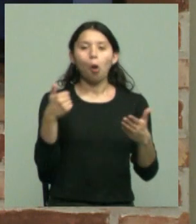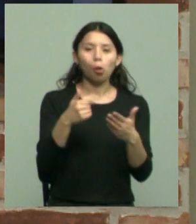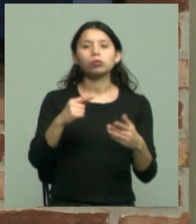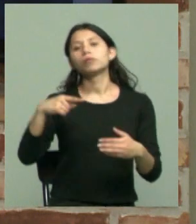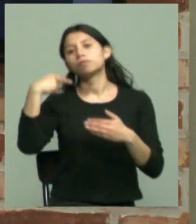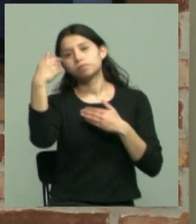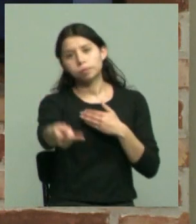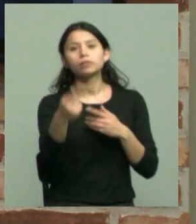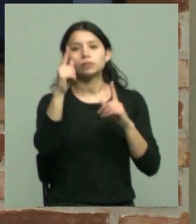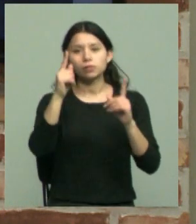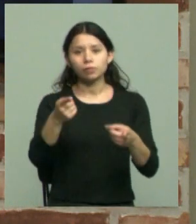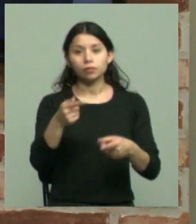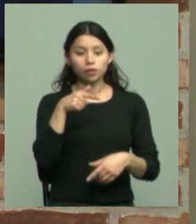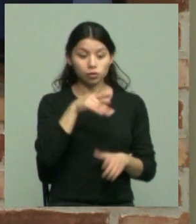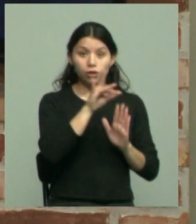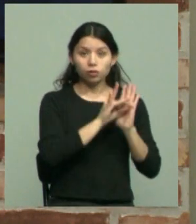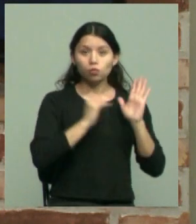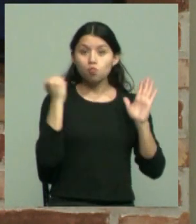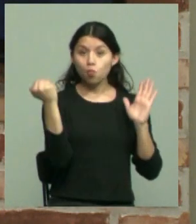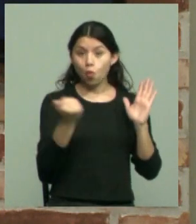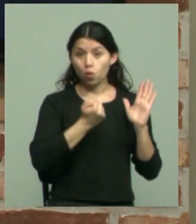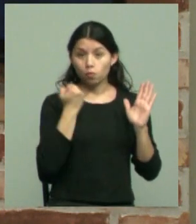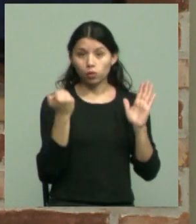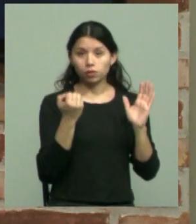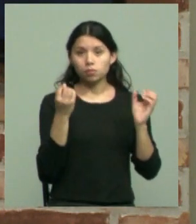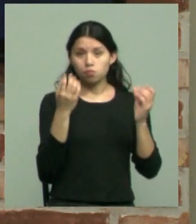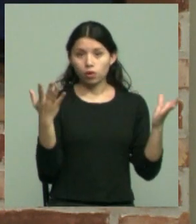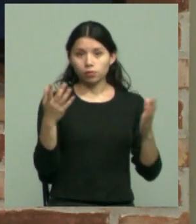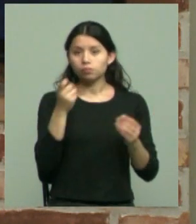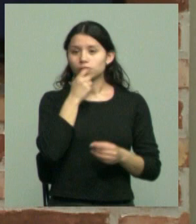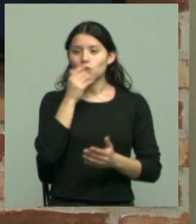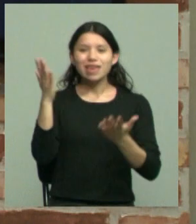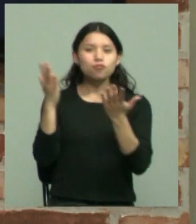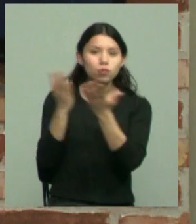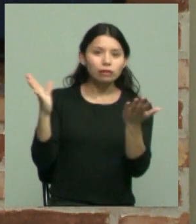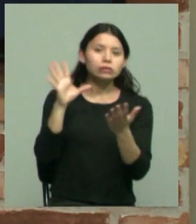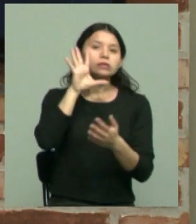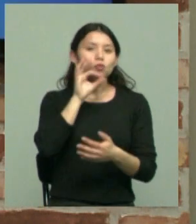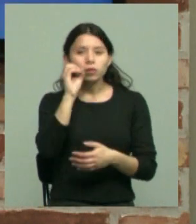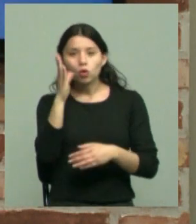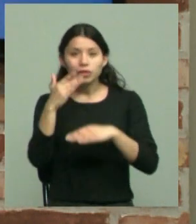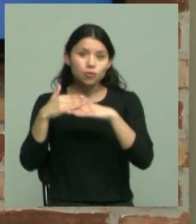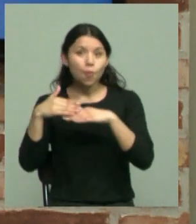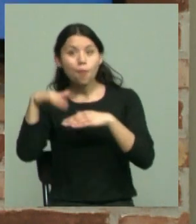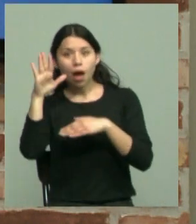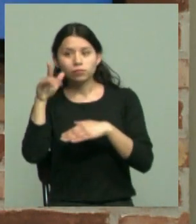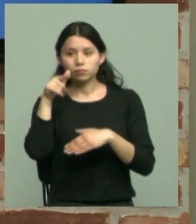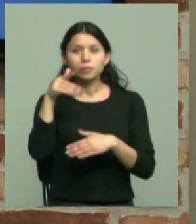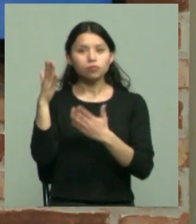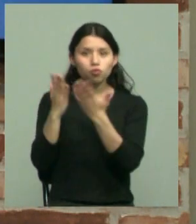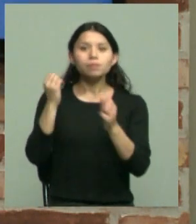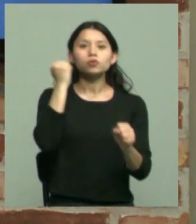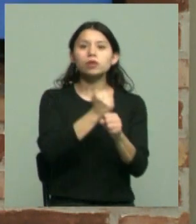importancia de esos datos, porque por ejemplo nos figuraba que más de la mitad de los estudiantes, de las y los estudiantes, trabajan y que